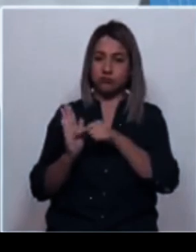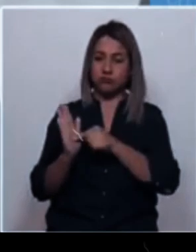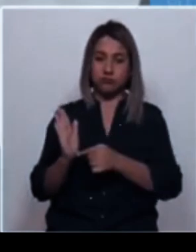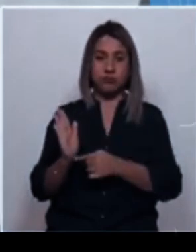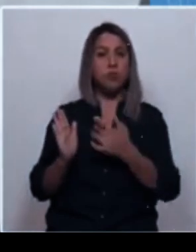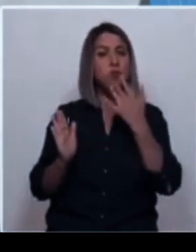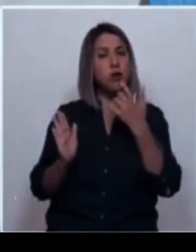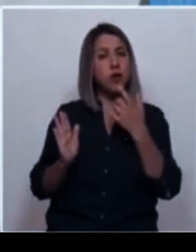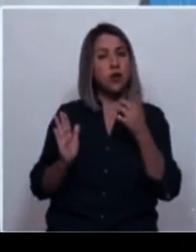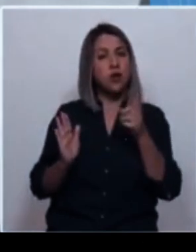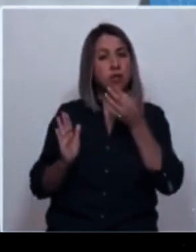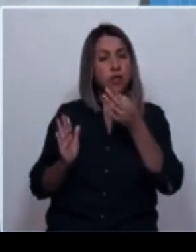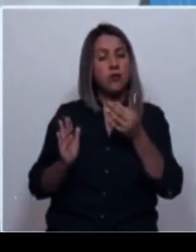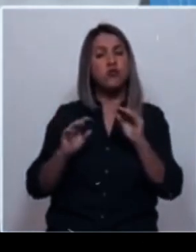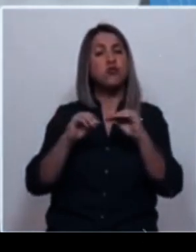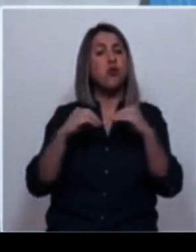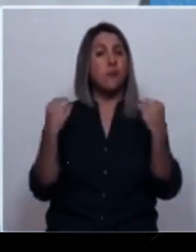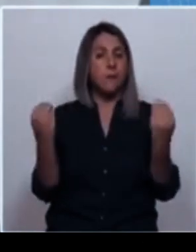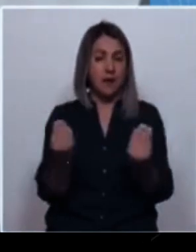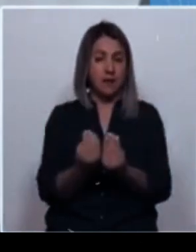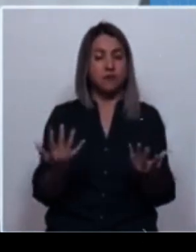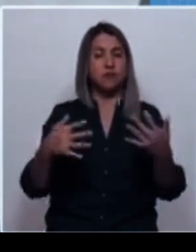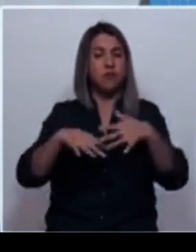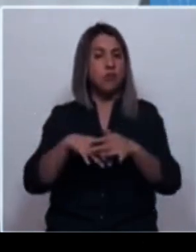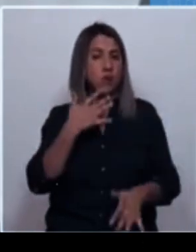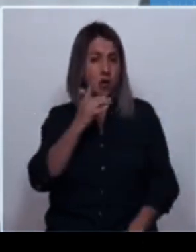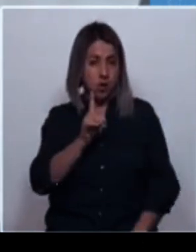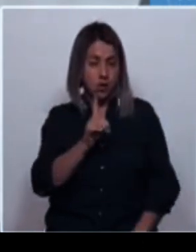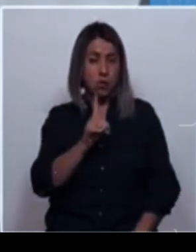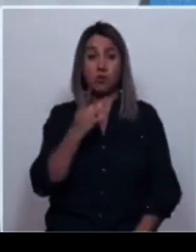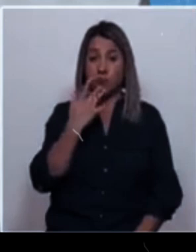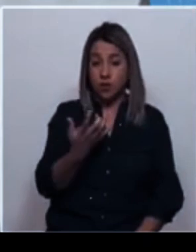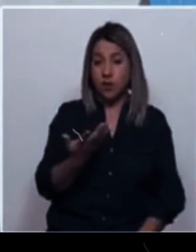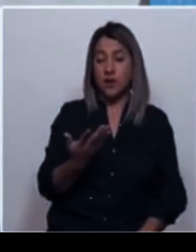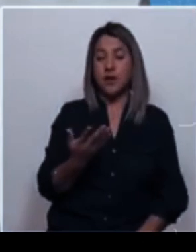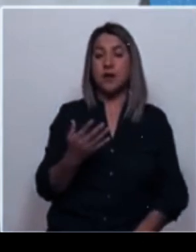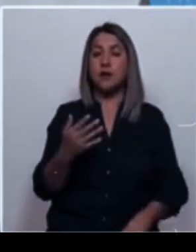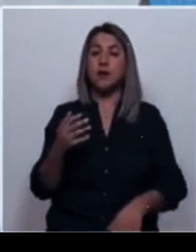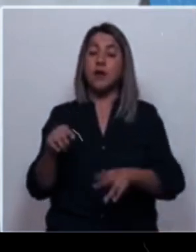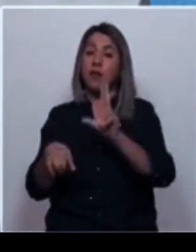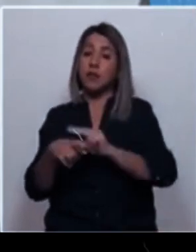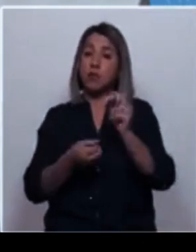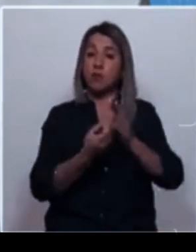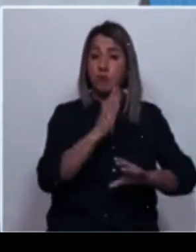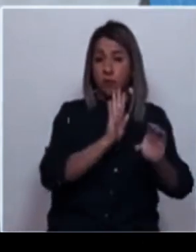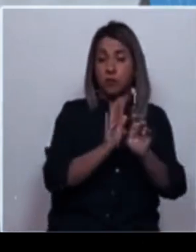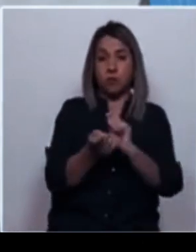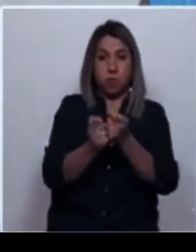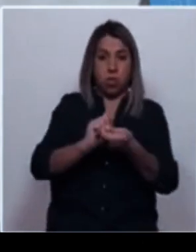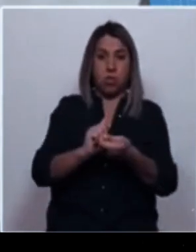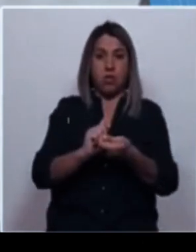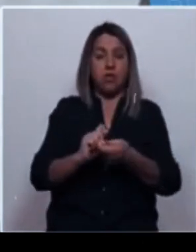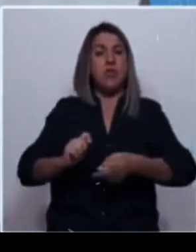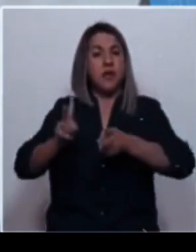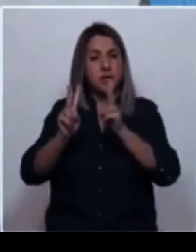digo que no es integral por ejemplo porque se están dejando sin una adecuada transición ciertos derechos e instituciones